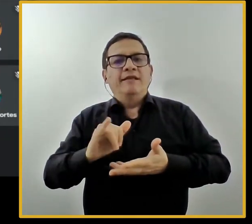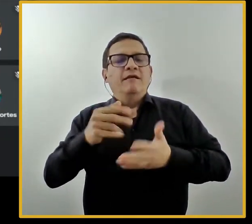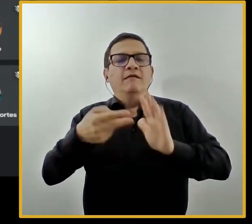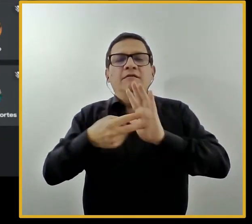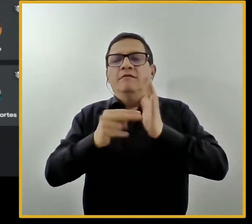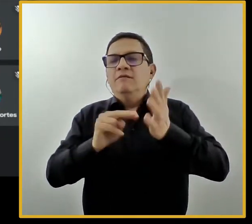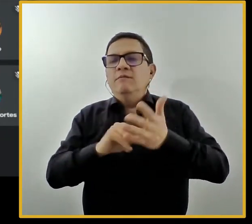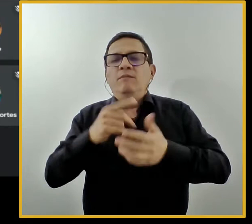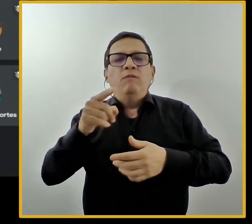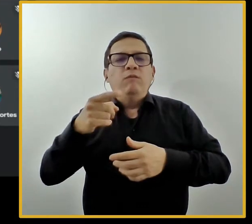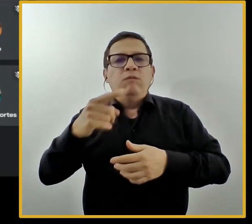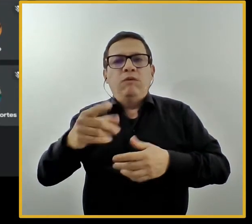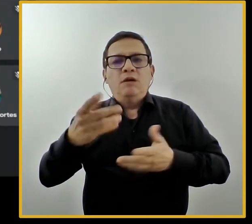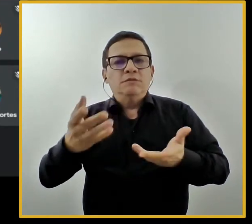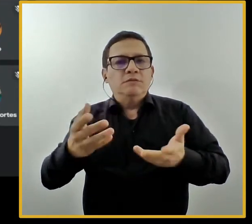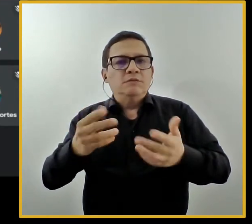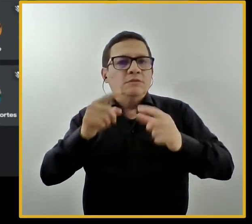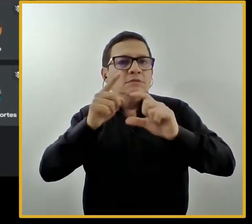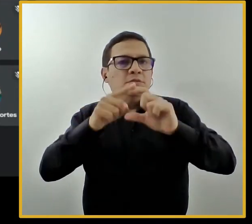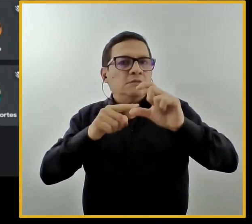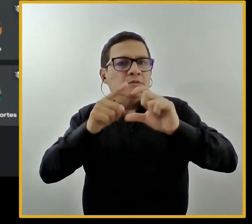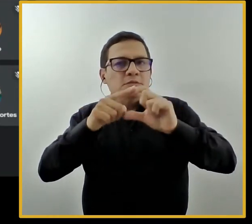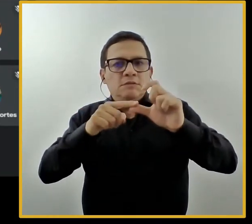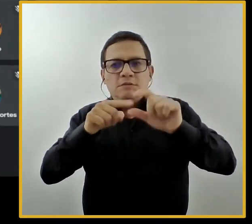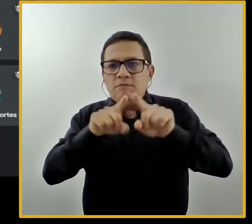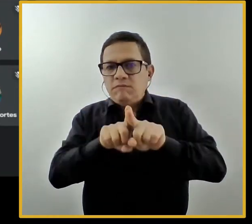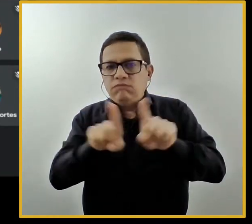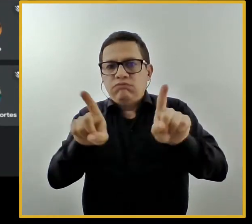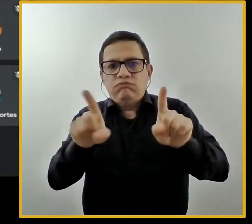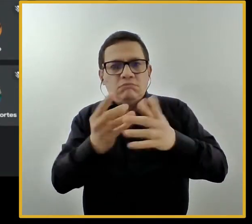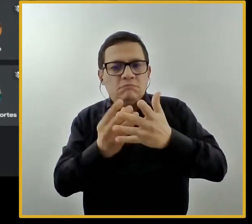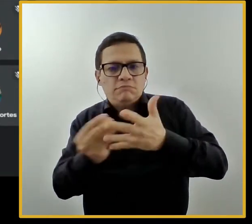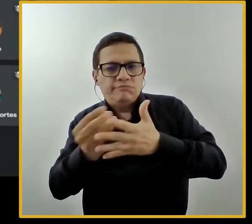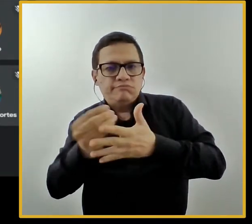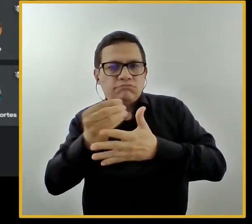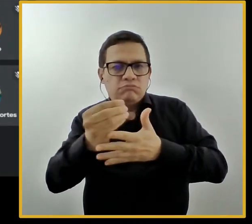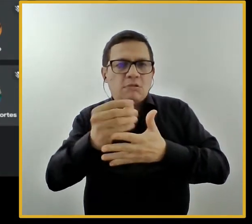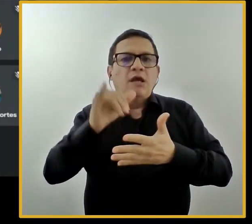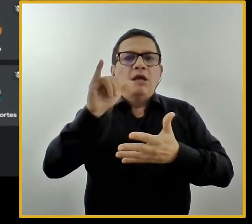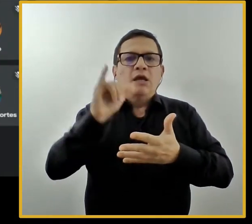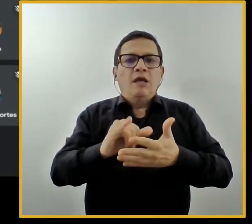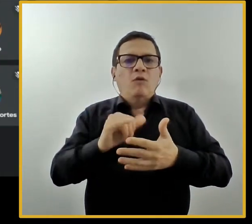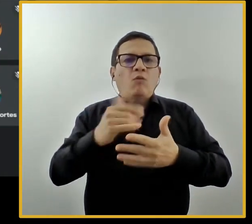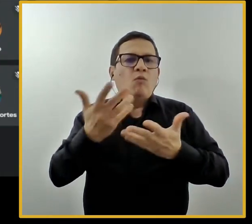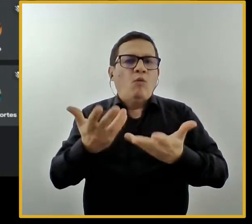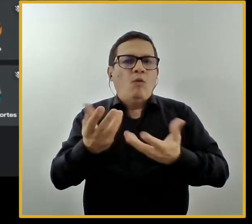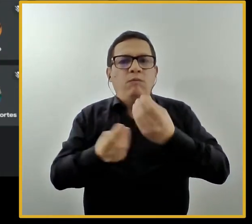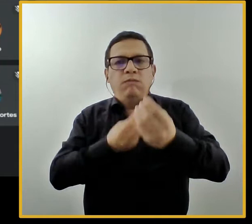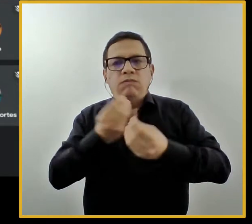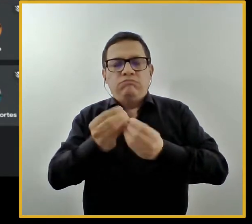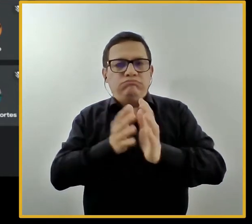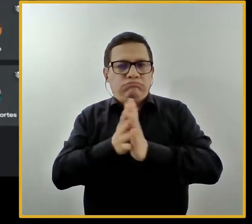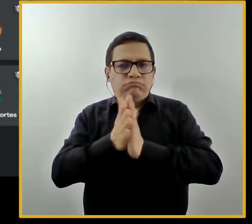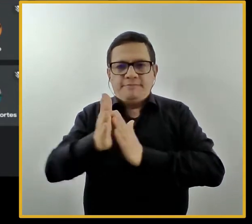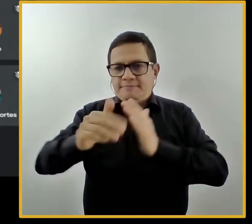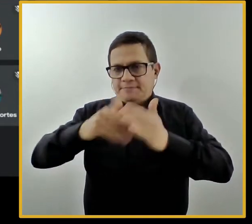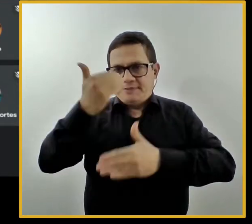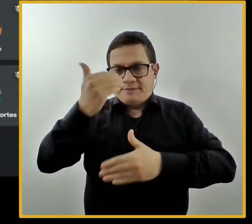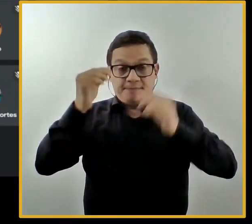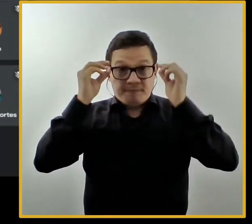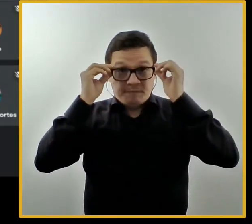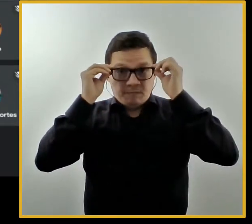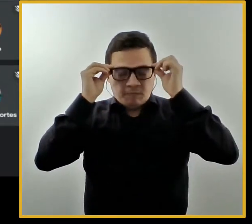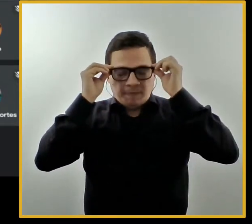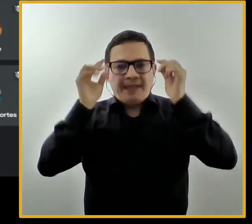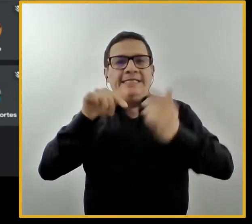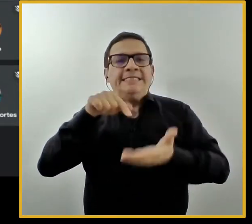lo que son las ecuaciones diferenciales, ¿cierto? La clasificación que tiene ella y para ello pues damos inicio. Entonces, acá